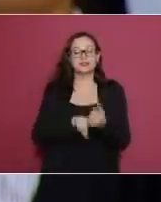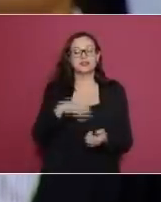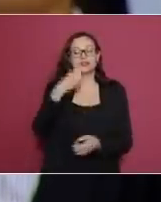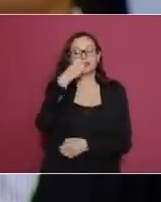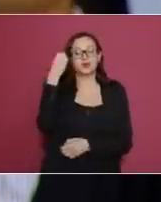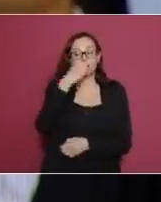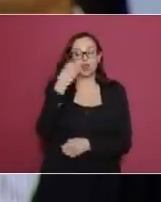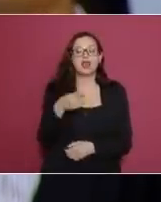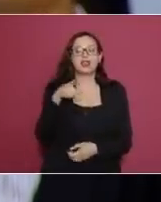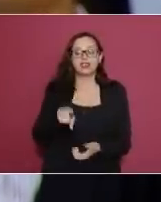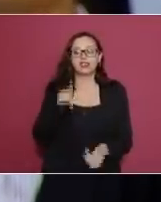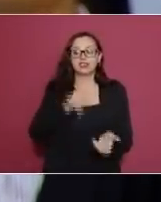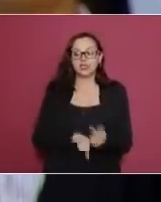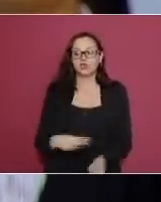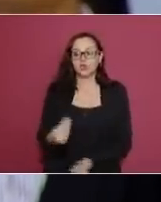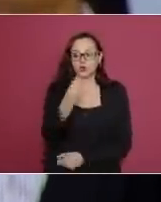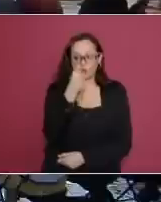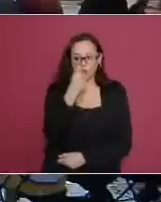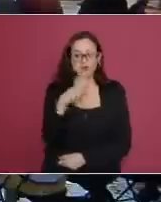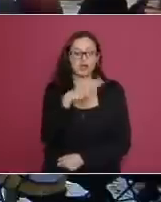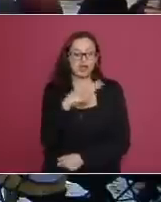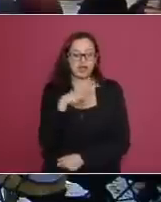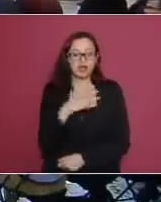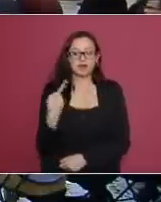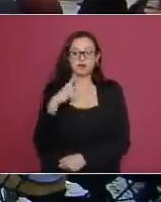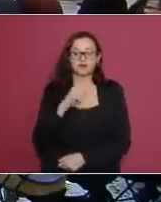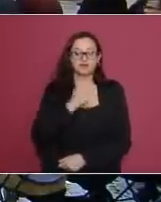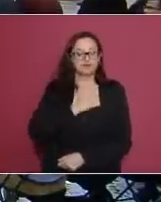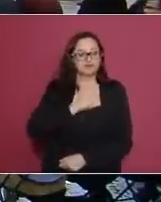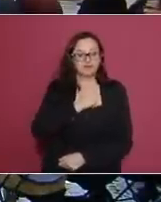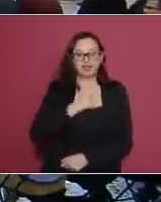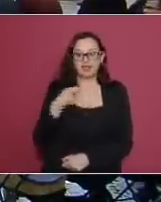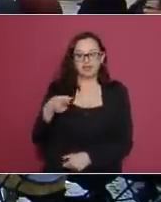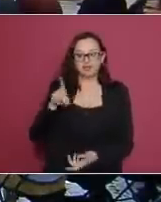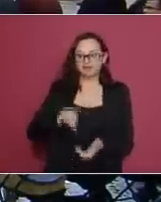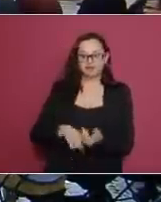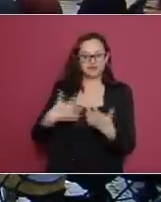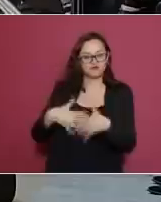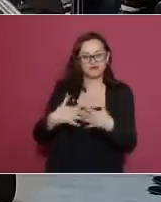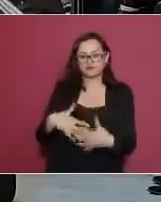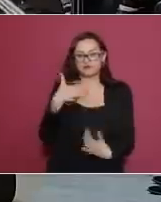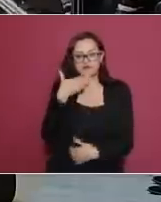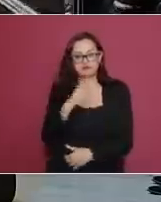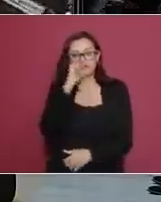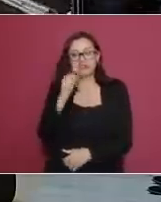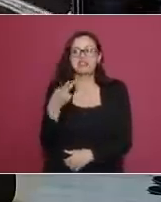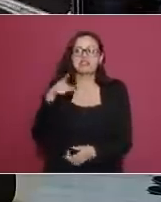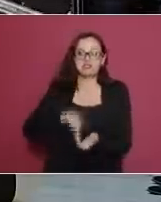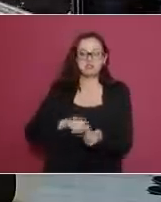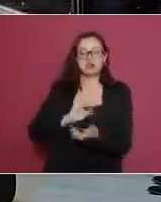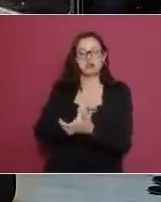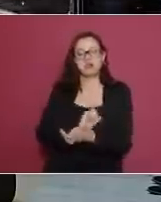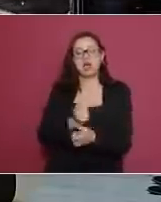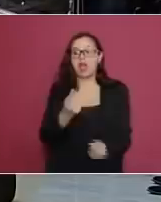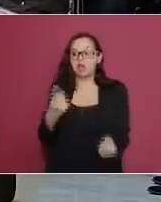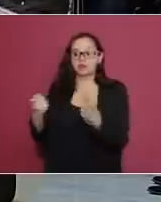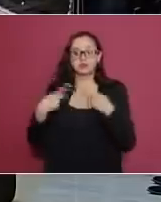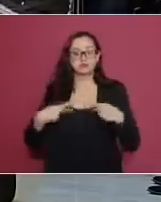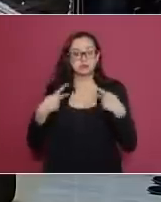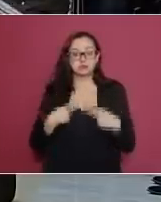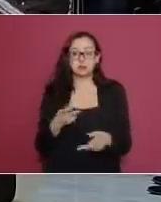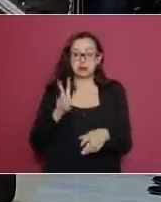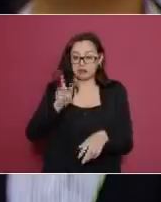han funcionado. ¿Por qué? Porque a cierto punto son discriminatorios. Hay gente que no tiene la posibilidad económica de estar pagando